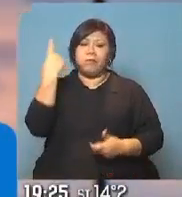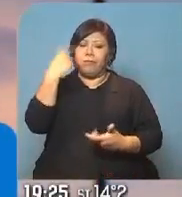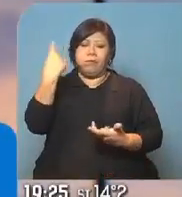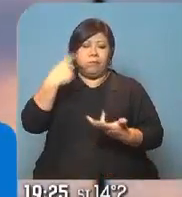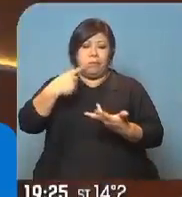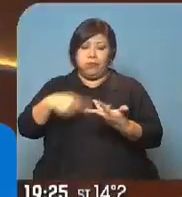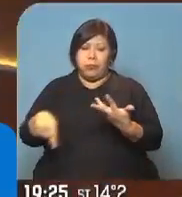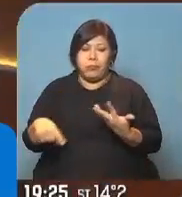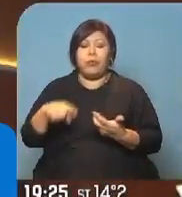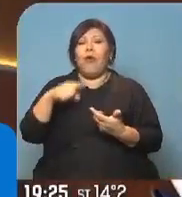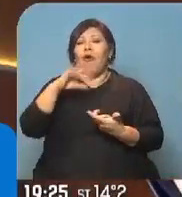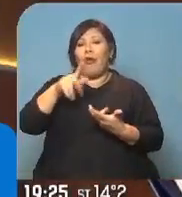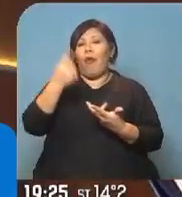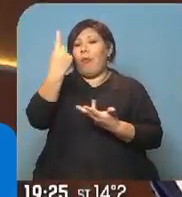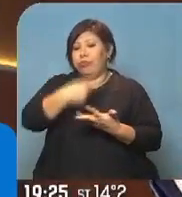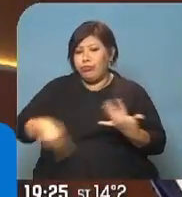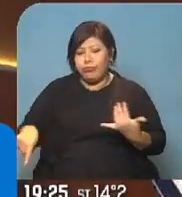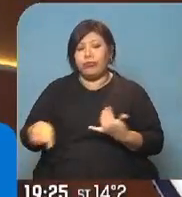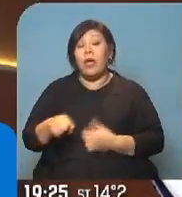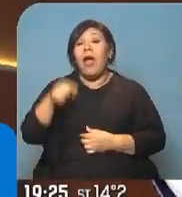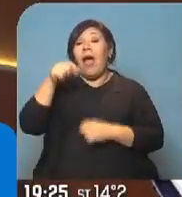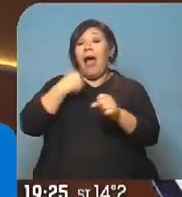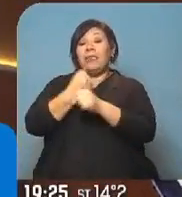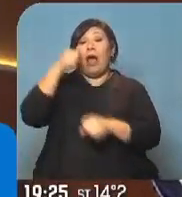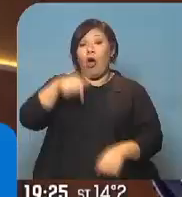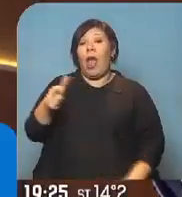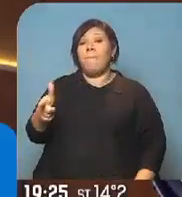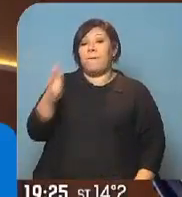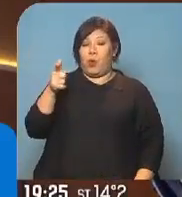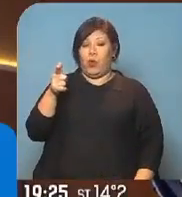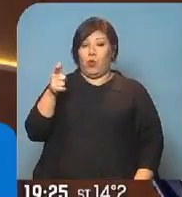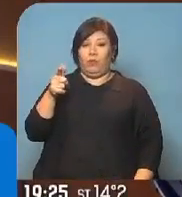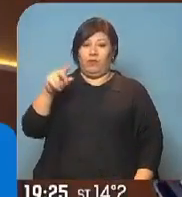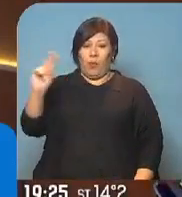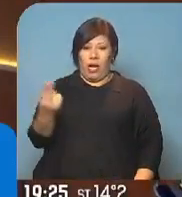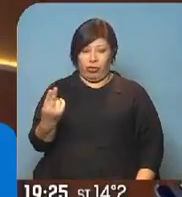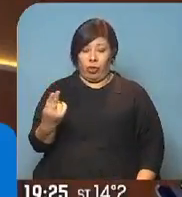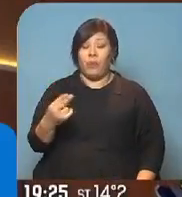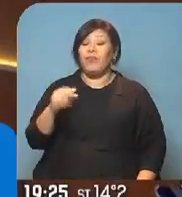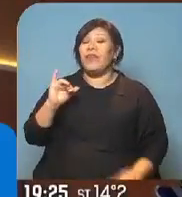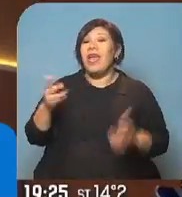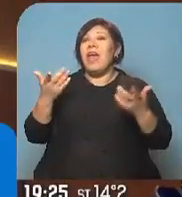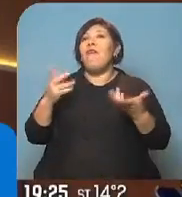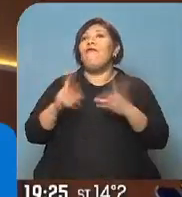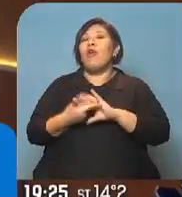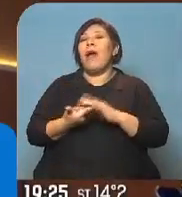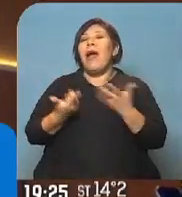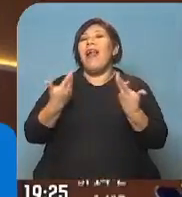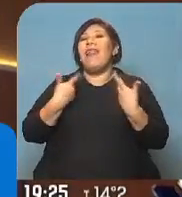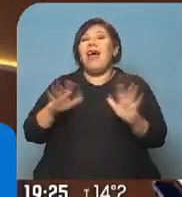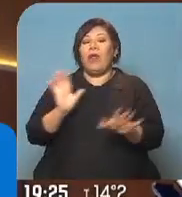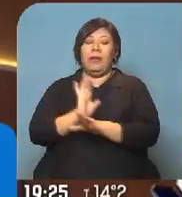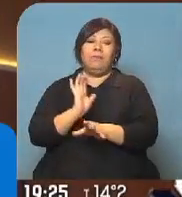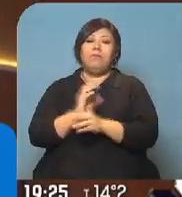crimen. Sí, en realidad lamentablemente es la historia casi natural de este tipo de situaciones. Es decir, ¿por qué historia natural? Porque en todos los